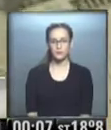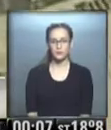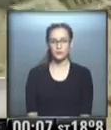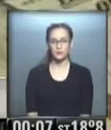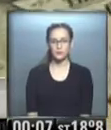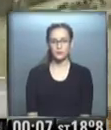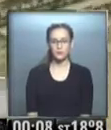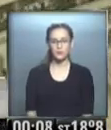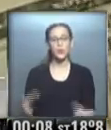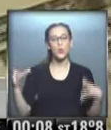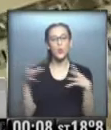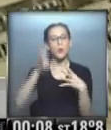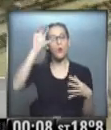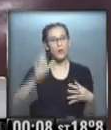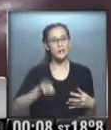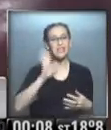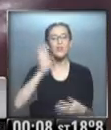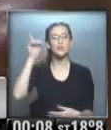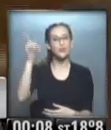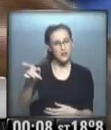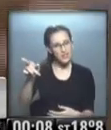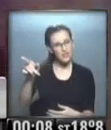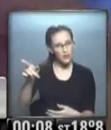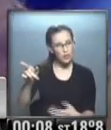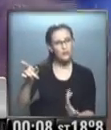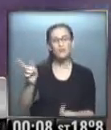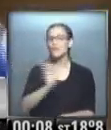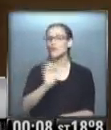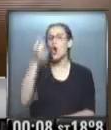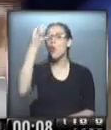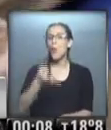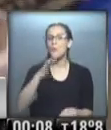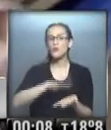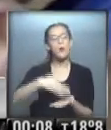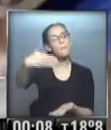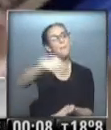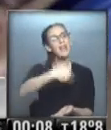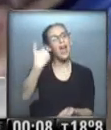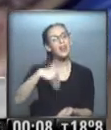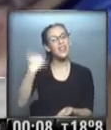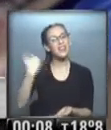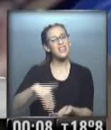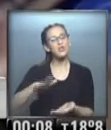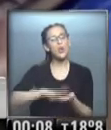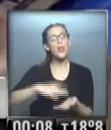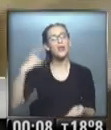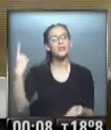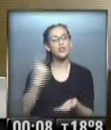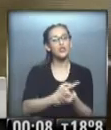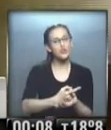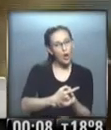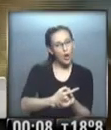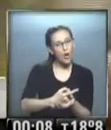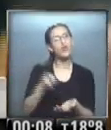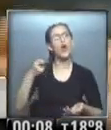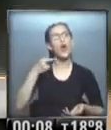La Corte Suprema de los Estados Unidos no considerará el pedido de apelación de la Argentina sobre el primer fallo de la Cámara de Apelaciones en el litigio contra